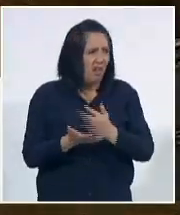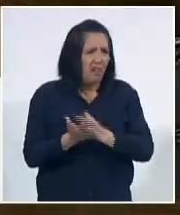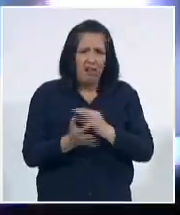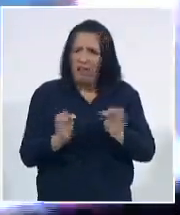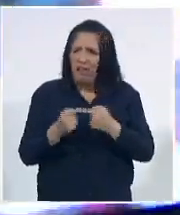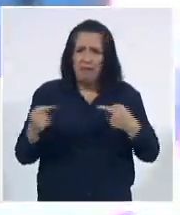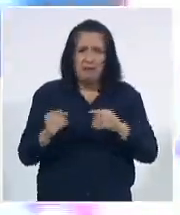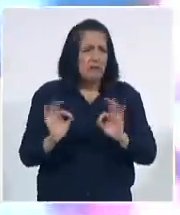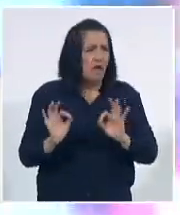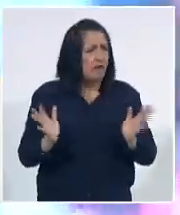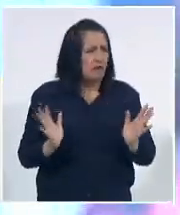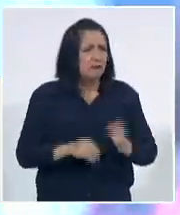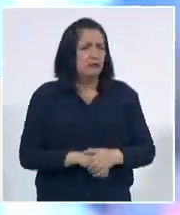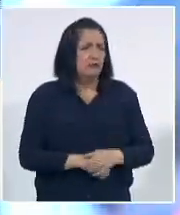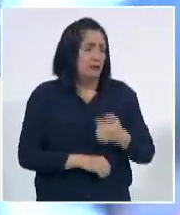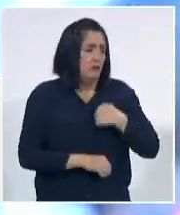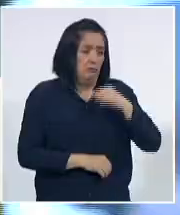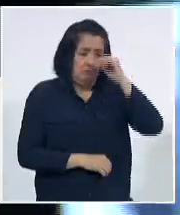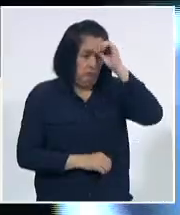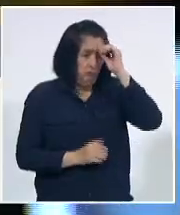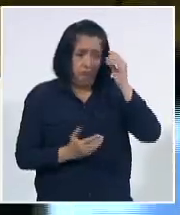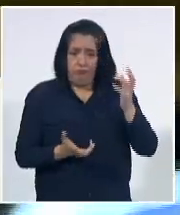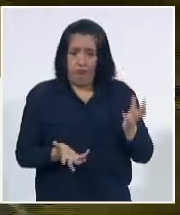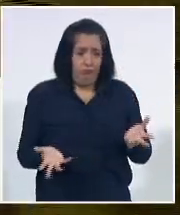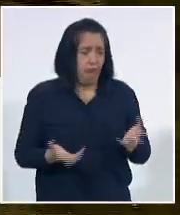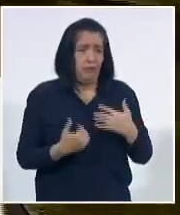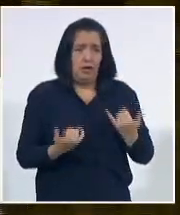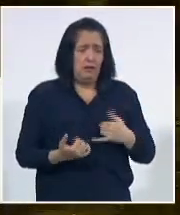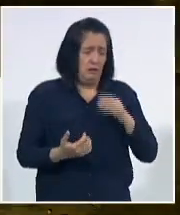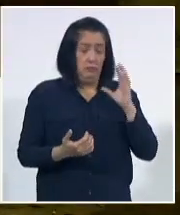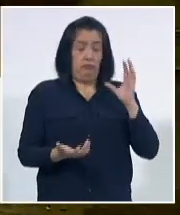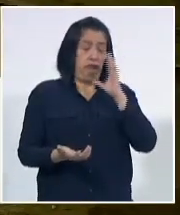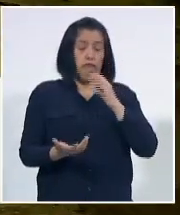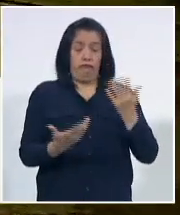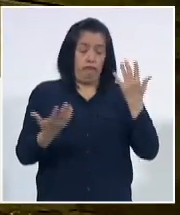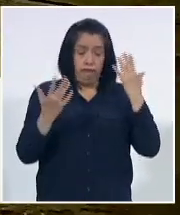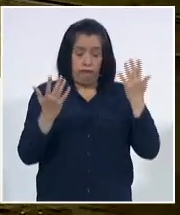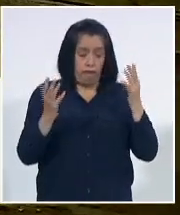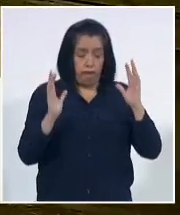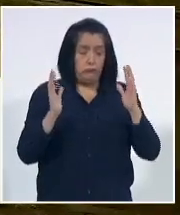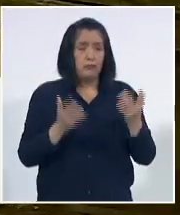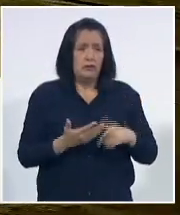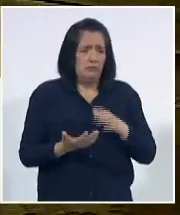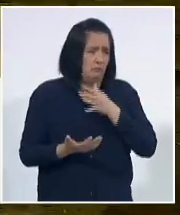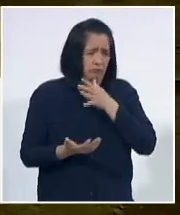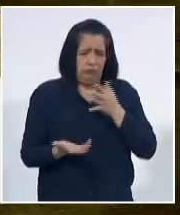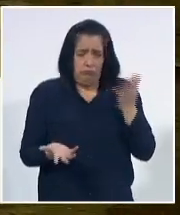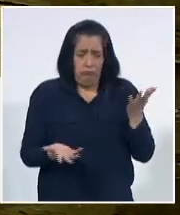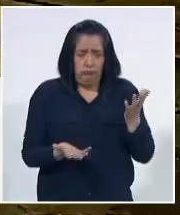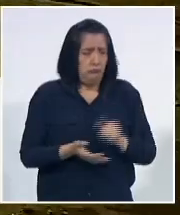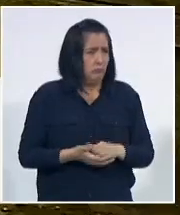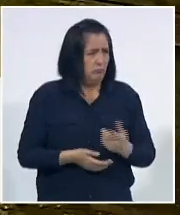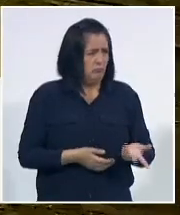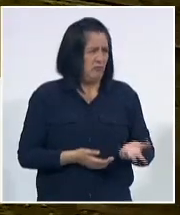conocidos. No sé bien eso, o sea, yo ahorita estoy desconcertada, no sé, ¿me entiendes? No sé, todo